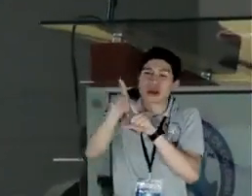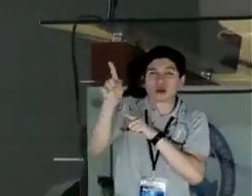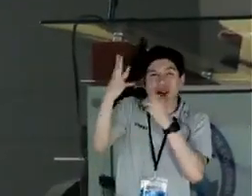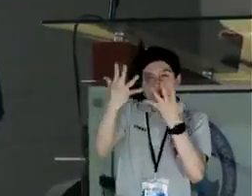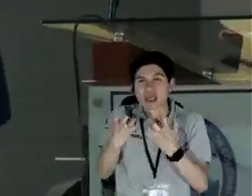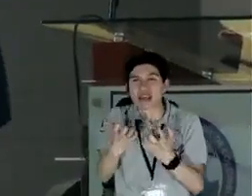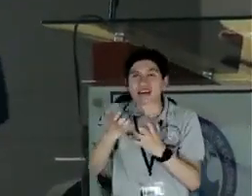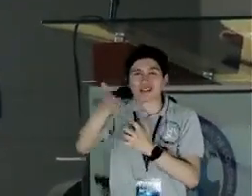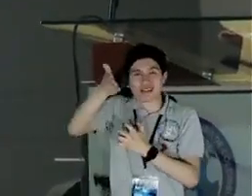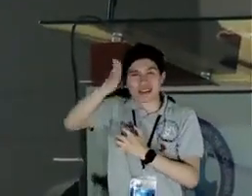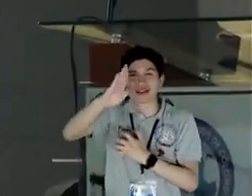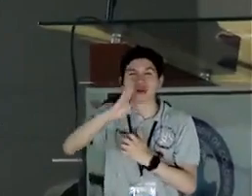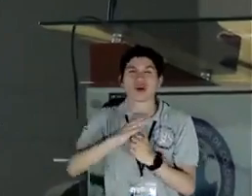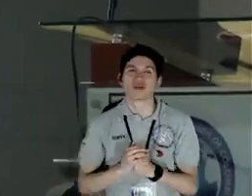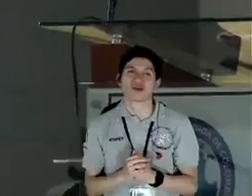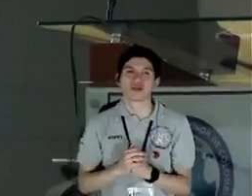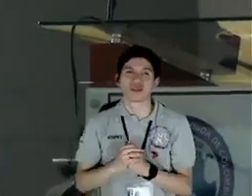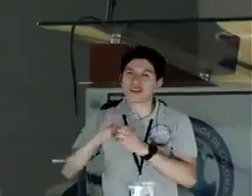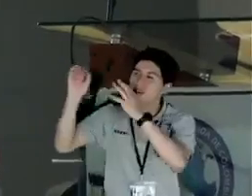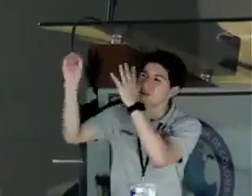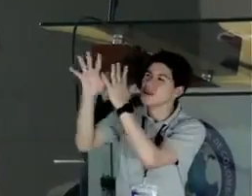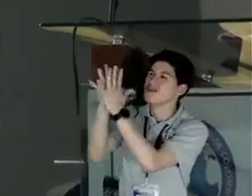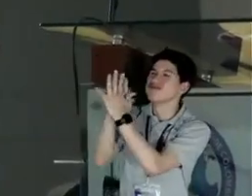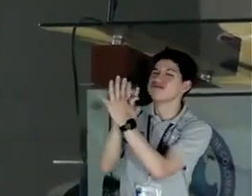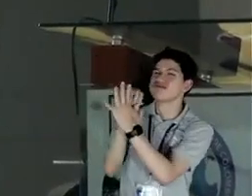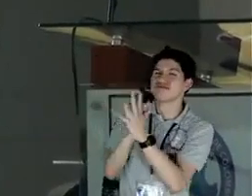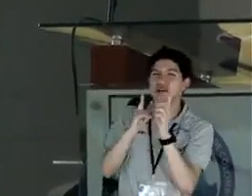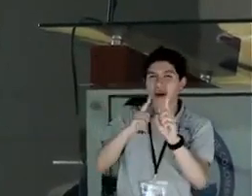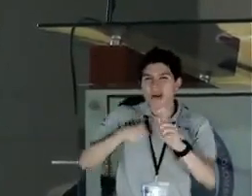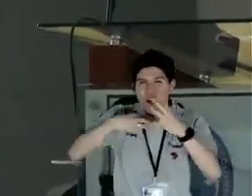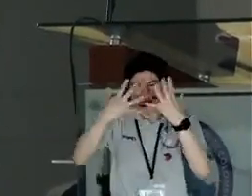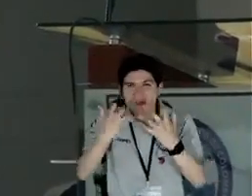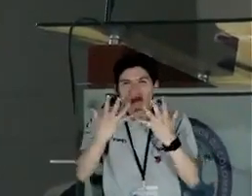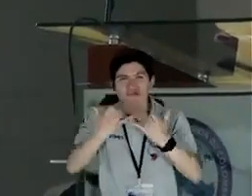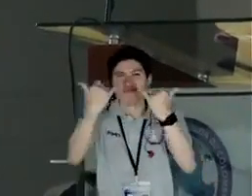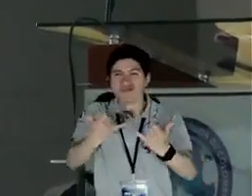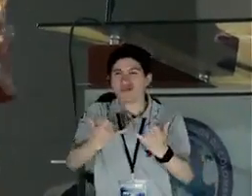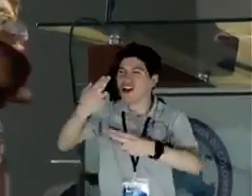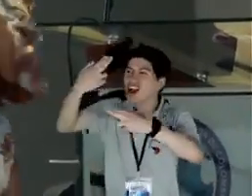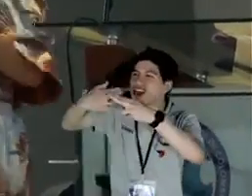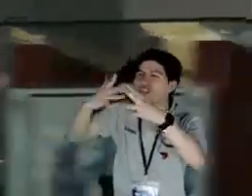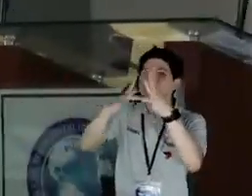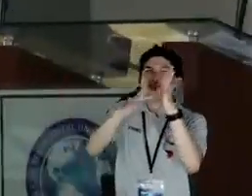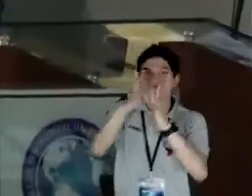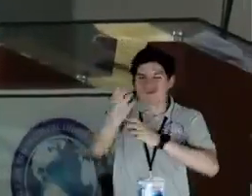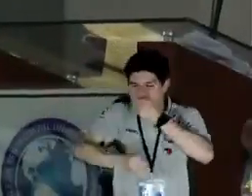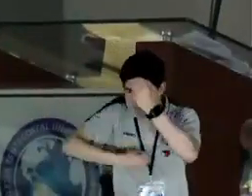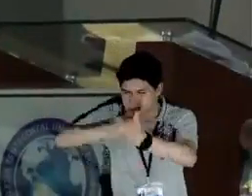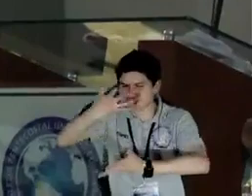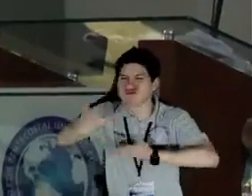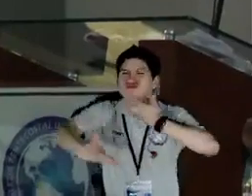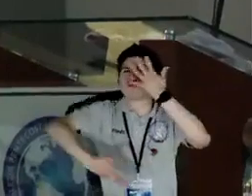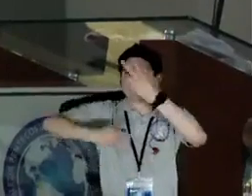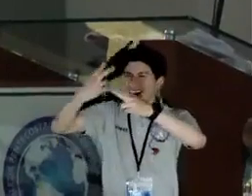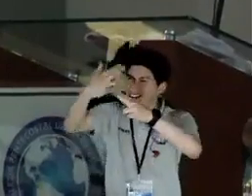que Dios hoy te hable, pero yo quiero invocar ese nombre que es sobre todo